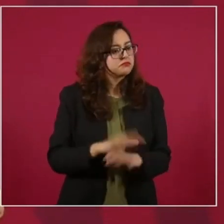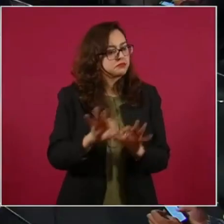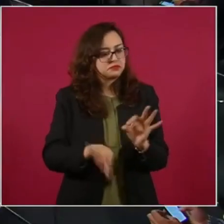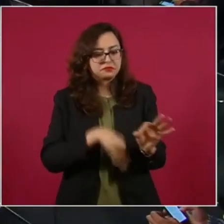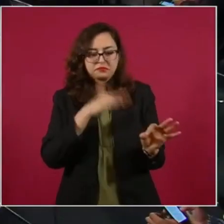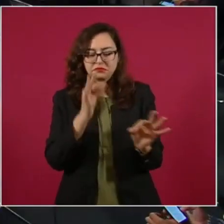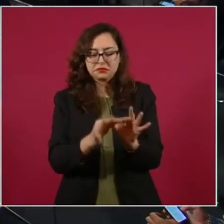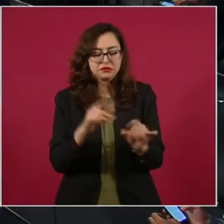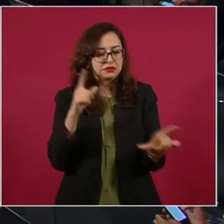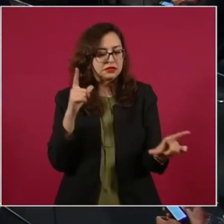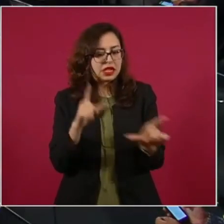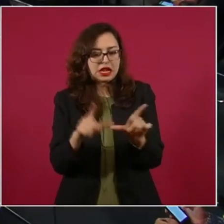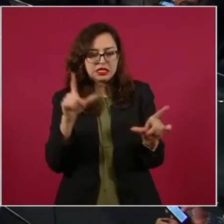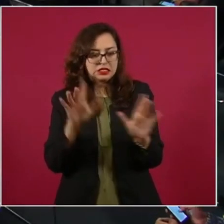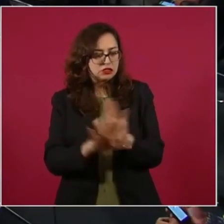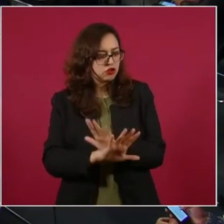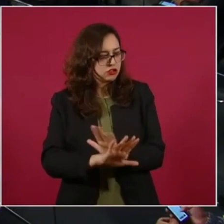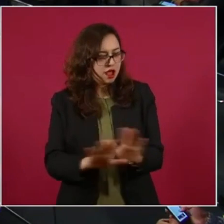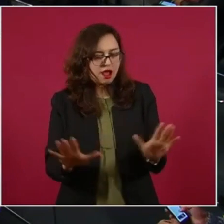una carretera de concreto